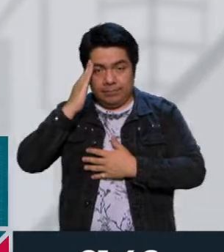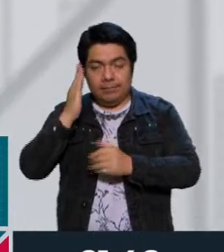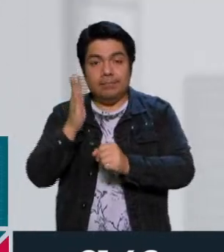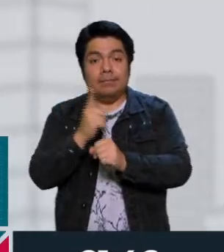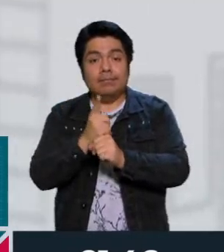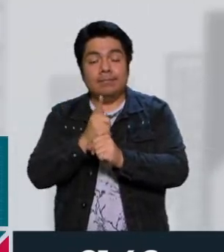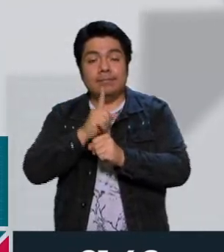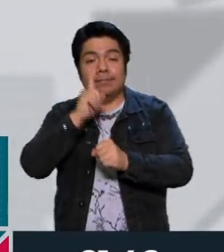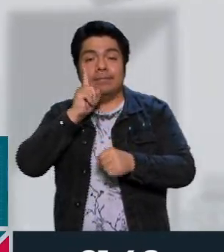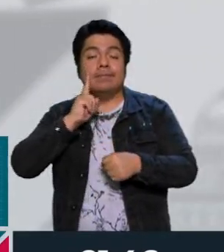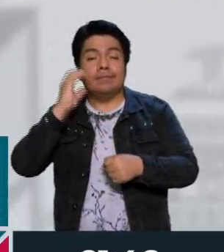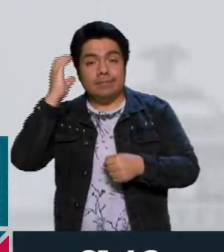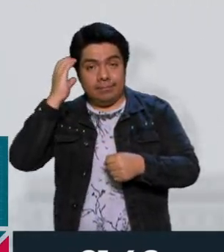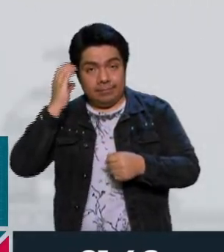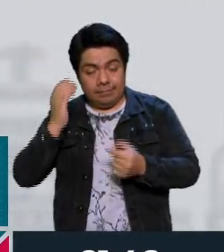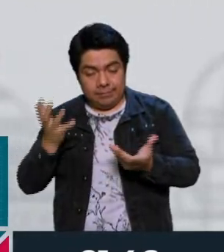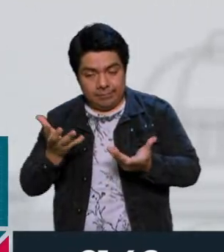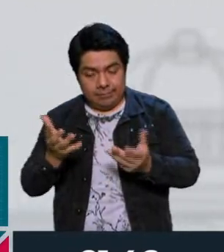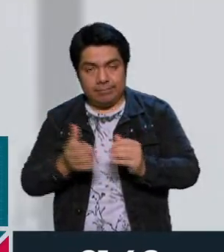Clara Brugada.